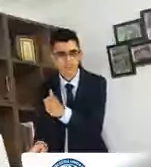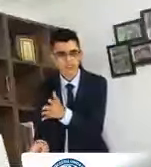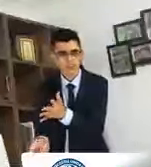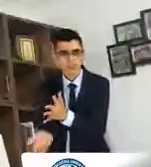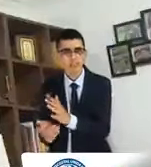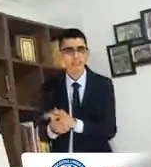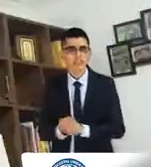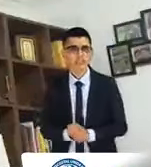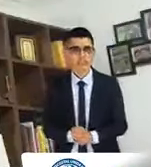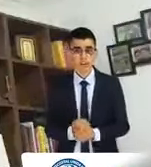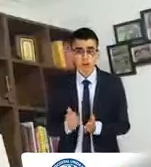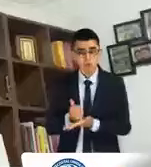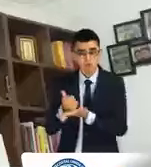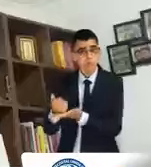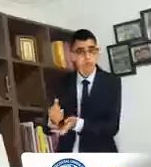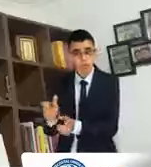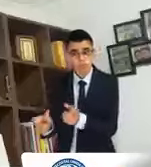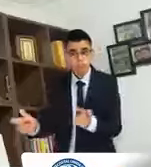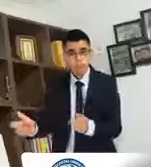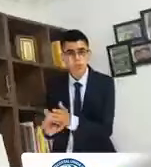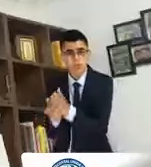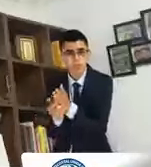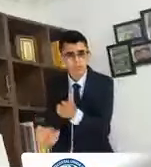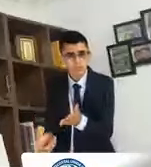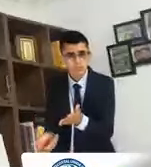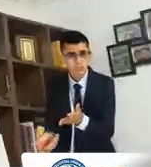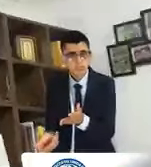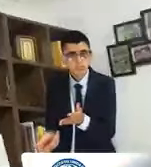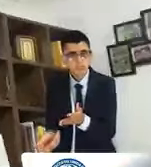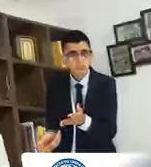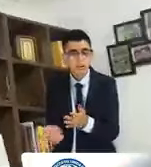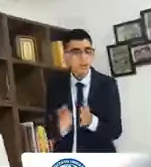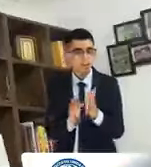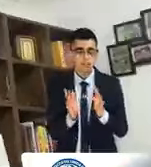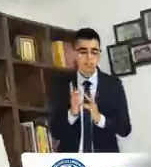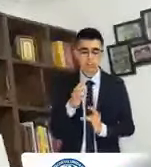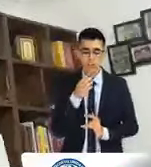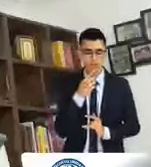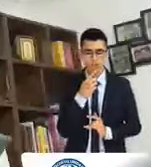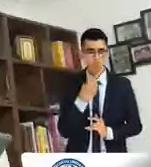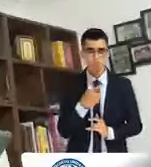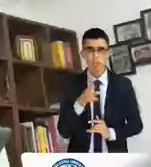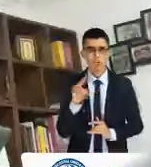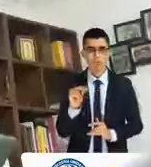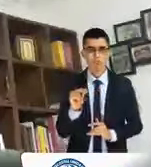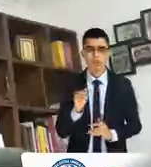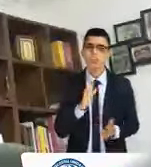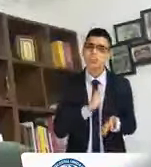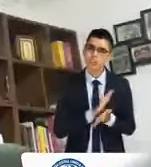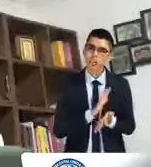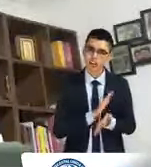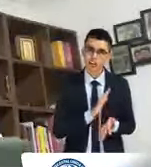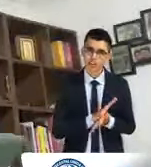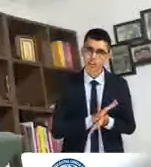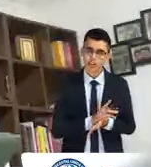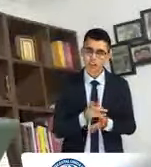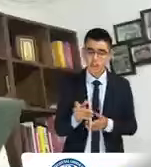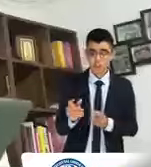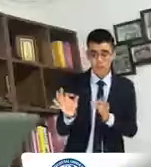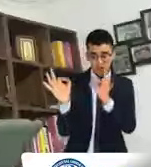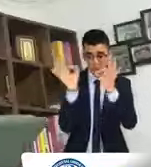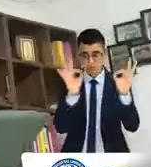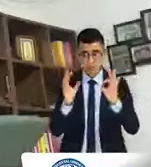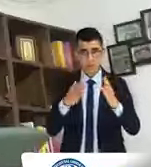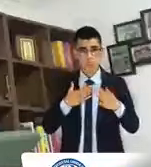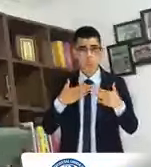serviría. Pero Jesús dijo, no, déjenla, que ella está preparando mi cuerpo para la sepultura. De todos